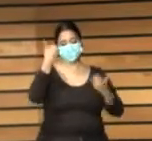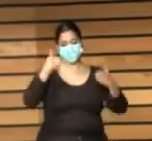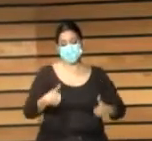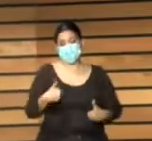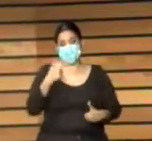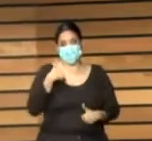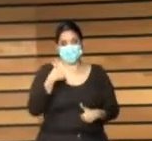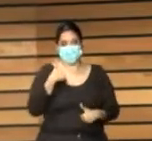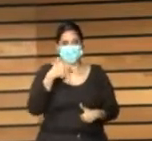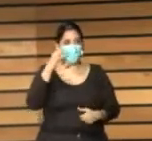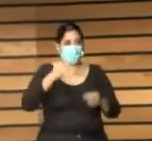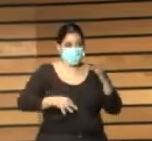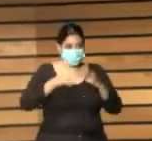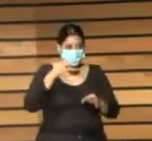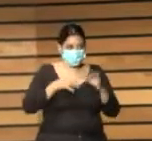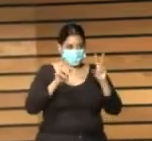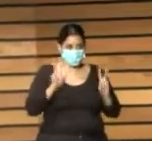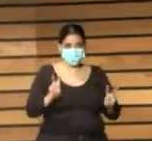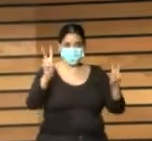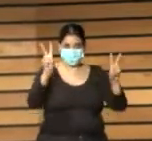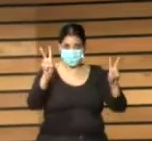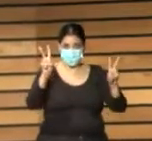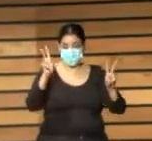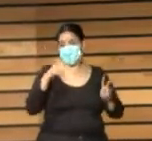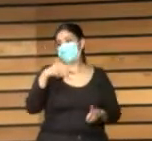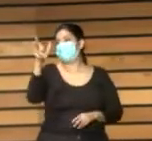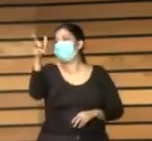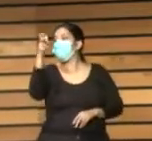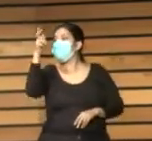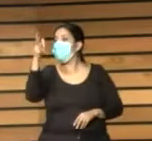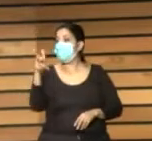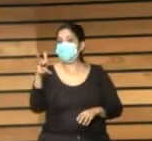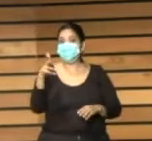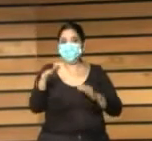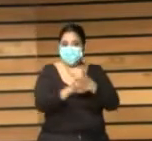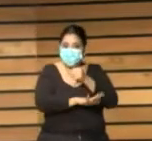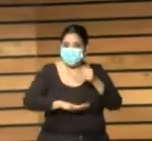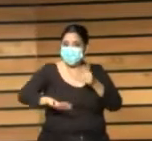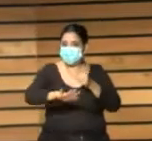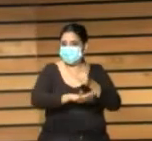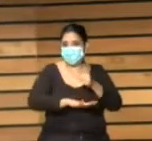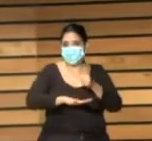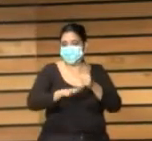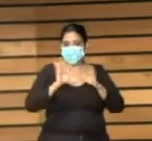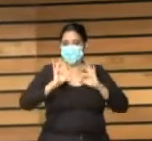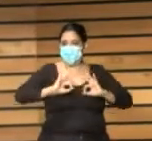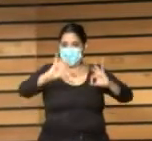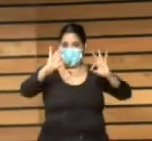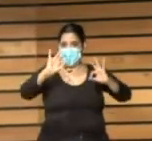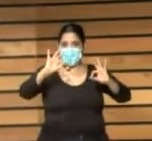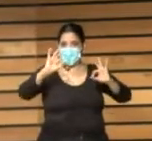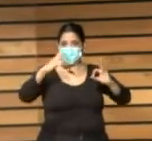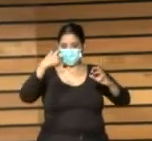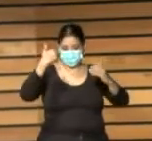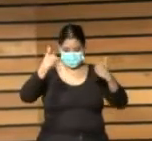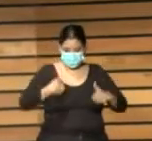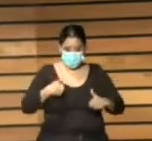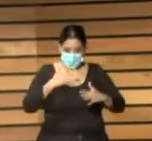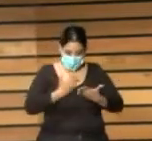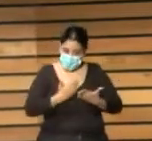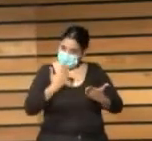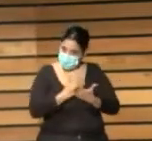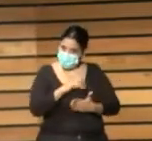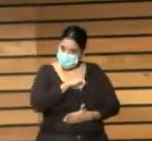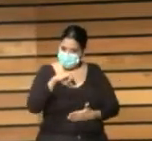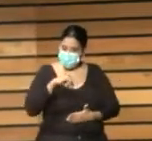formación jurista. Y los derechos fundamentales ocupan una gran parte de mi estudio y, en este